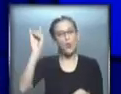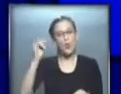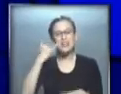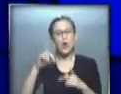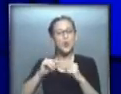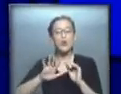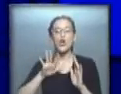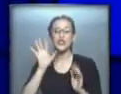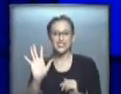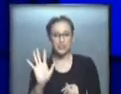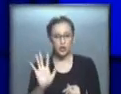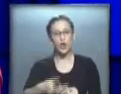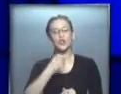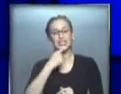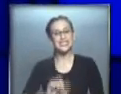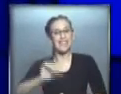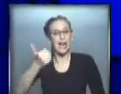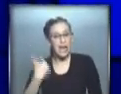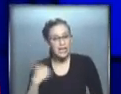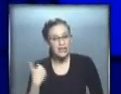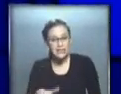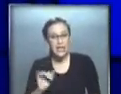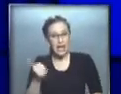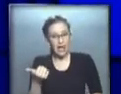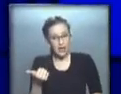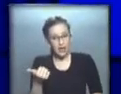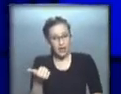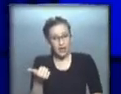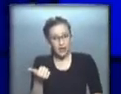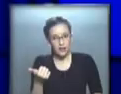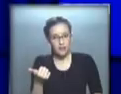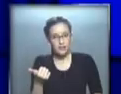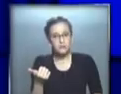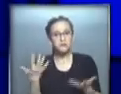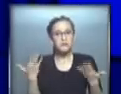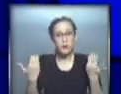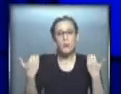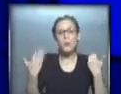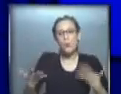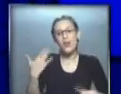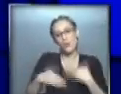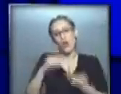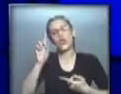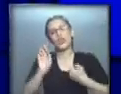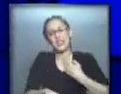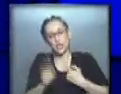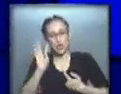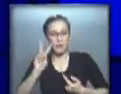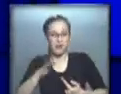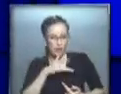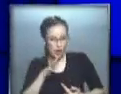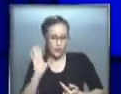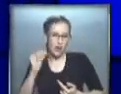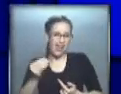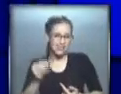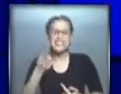si le gana la argentina y sea un milagro prácticamente en el otro partido podría llegar a clasificarse directamente por ahora si empatan